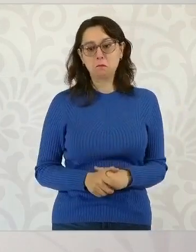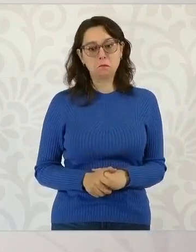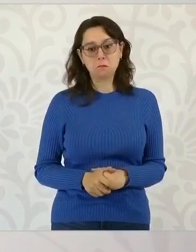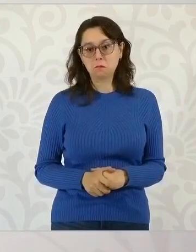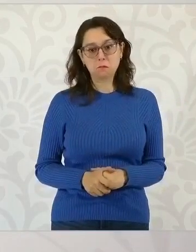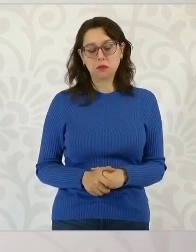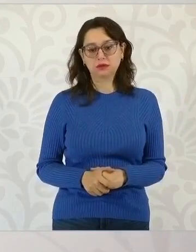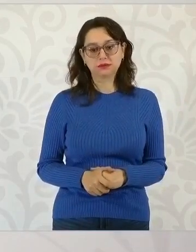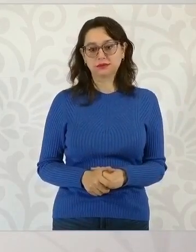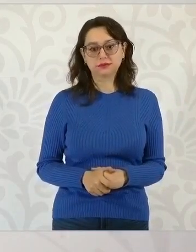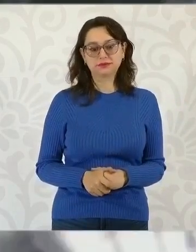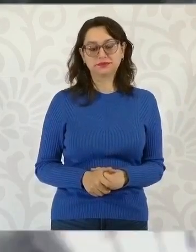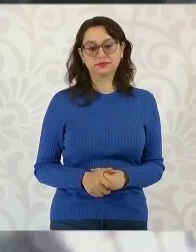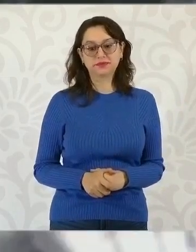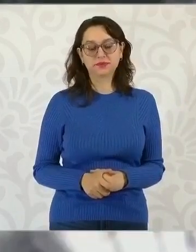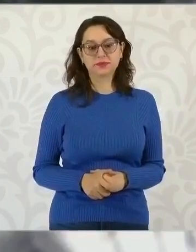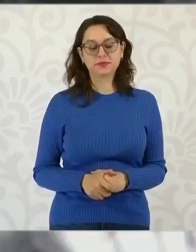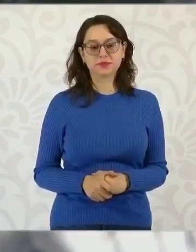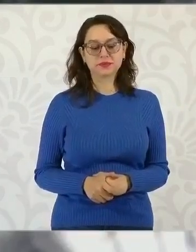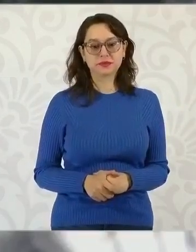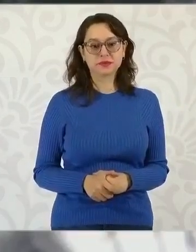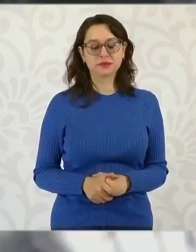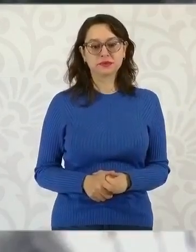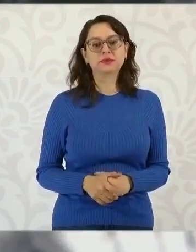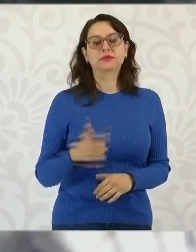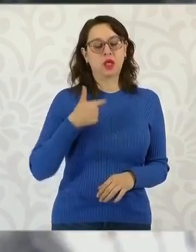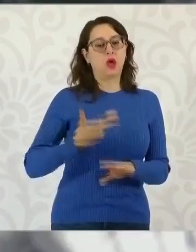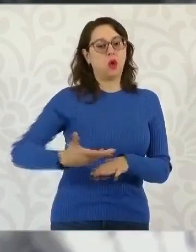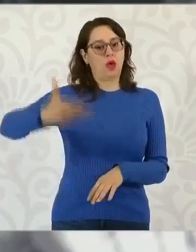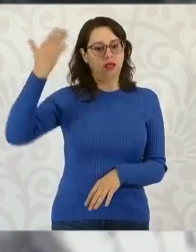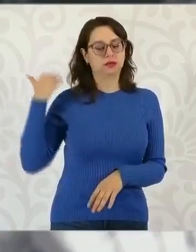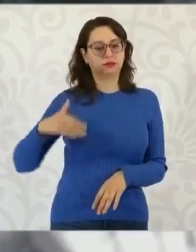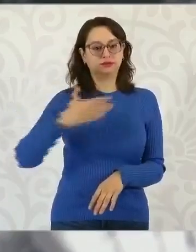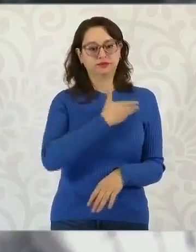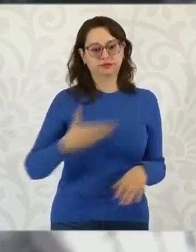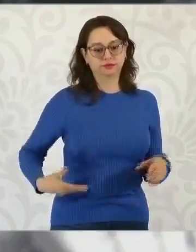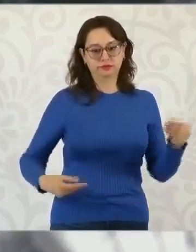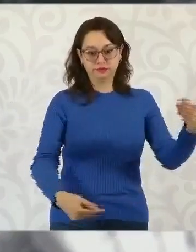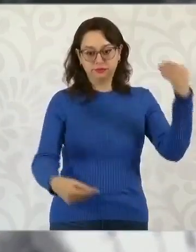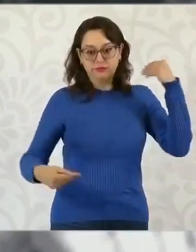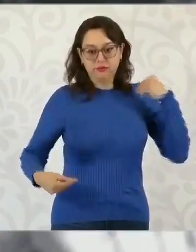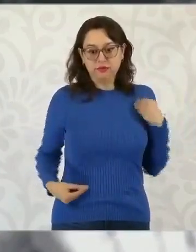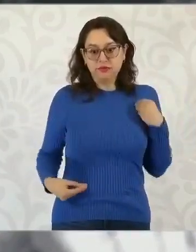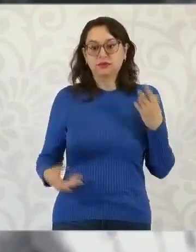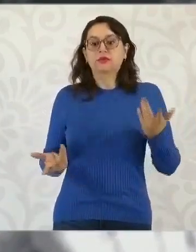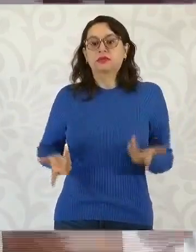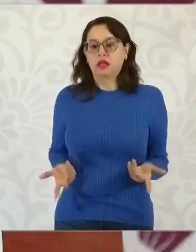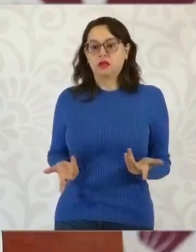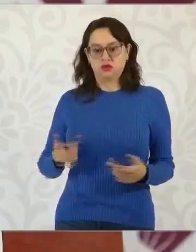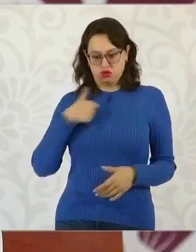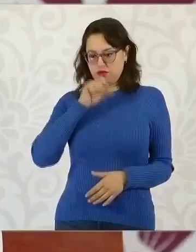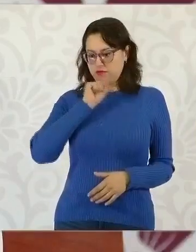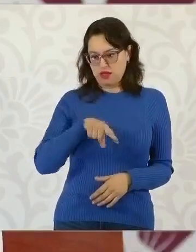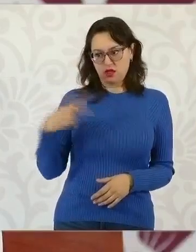Él dijo, yo lo dije en mi discurso en el Congreso, él dijo: no quiero que me pongan una estatua, una calle, no quiero que